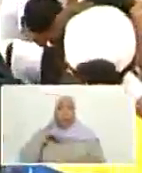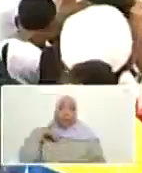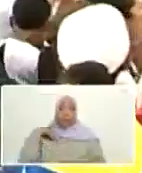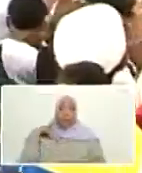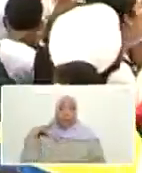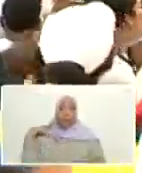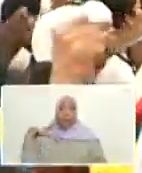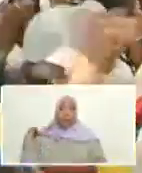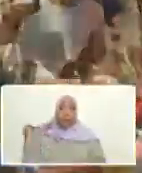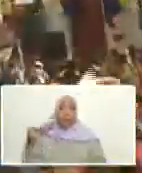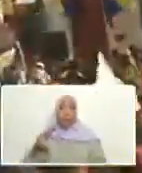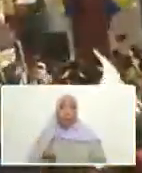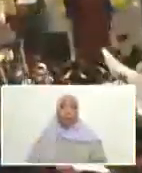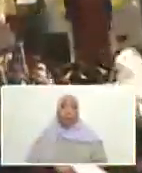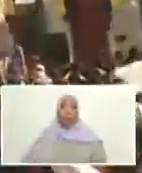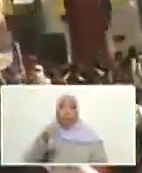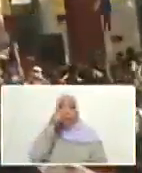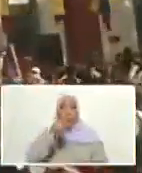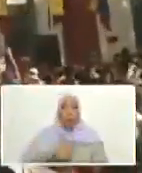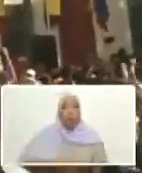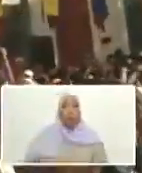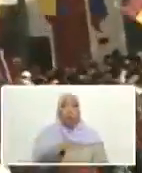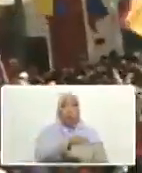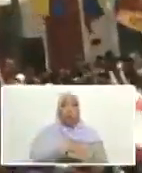El pueblo.